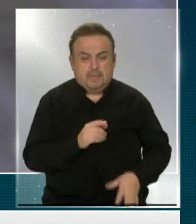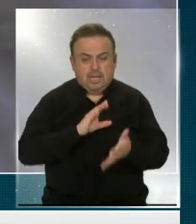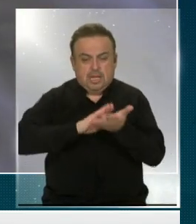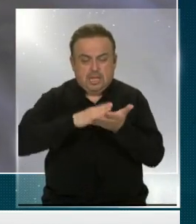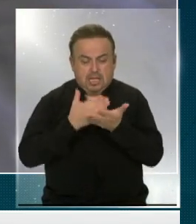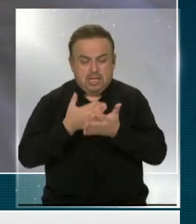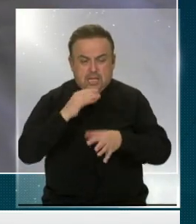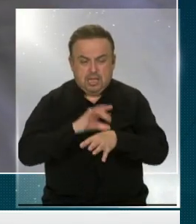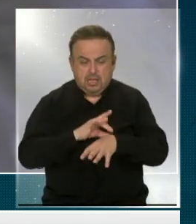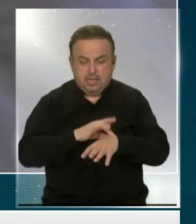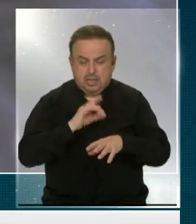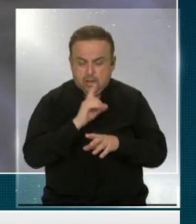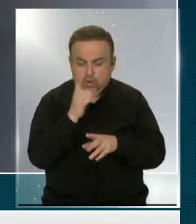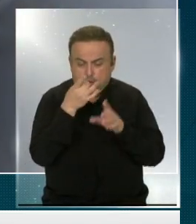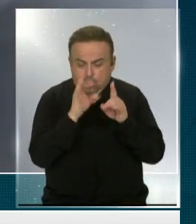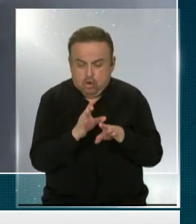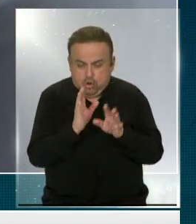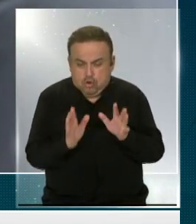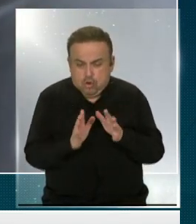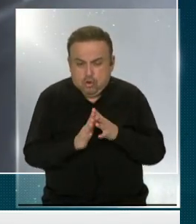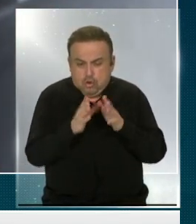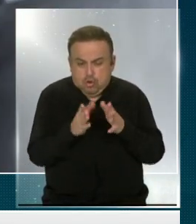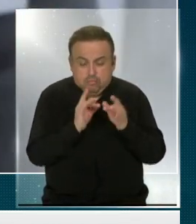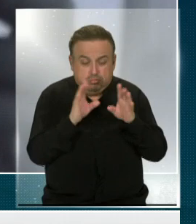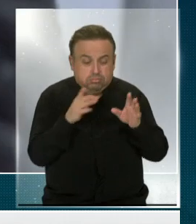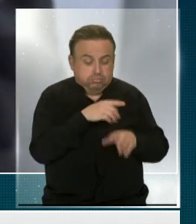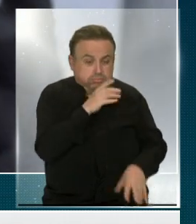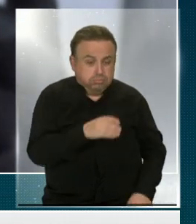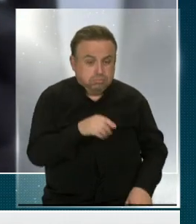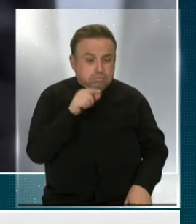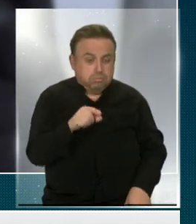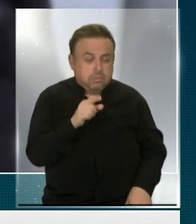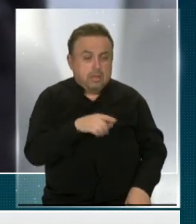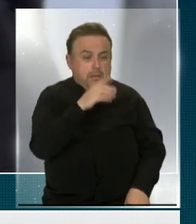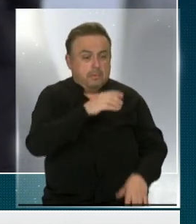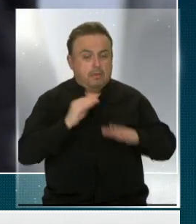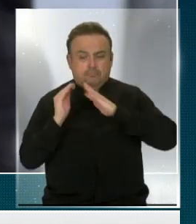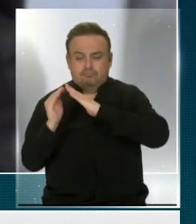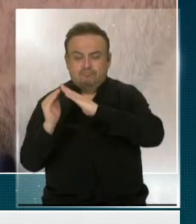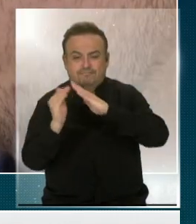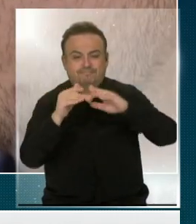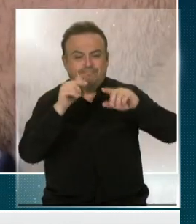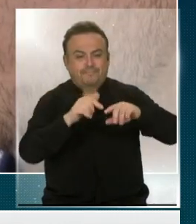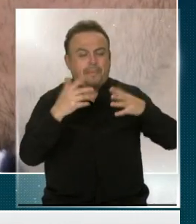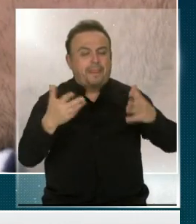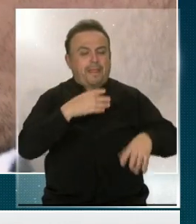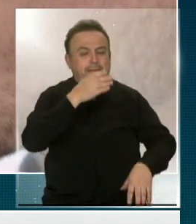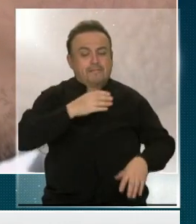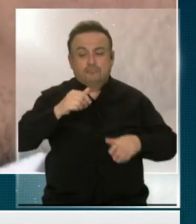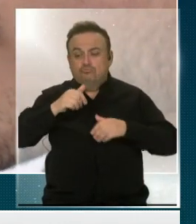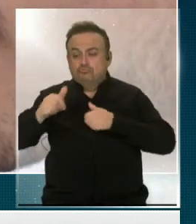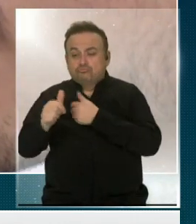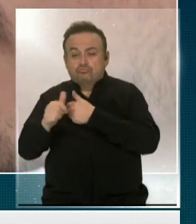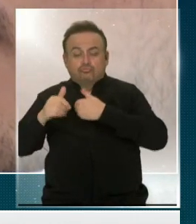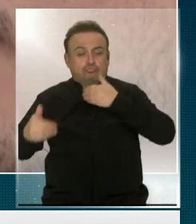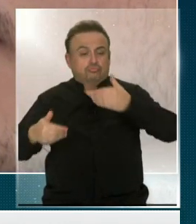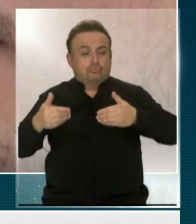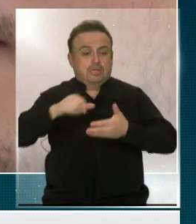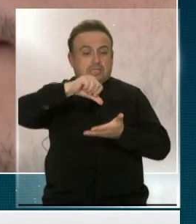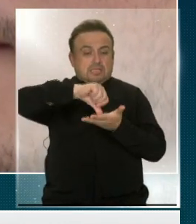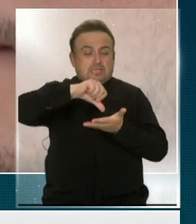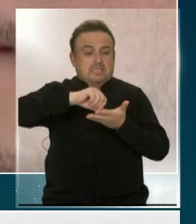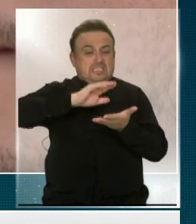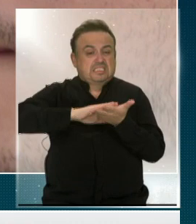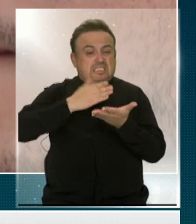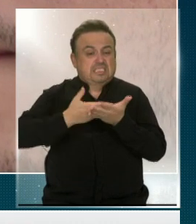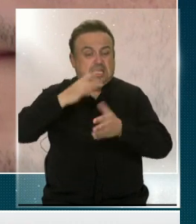pero no en forma exclusiva también eventualmente personal de la población que está en los sectores daño a estos centros de